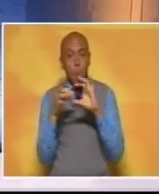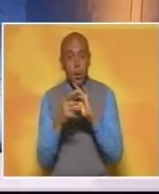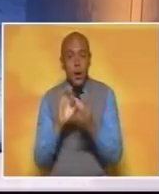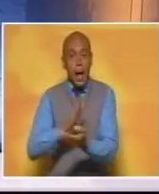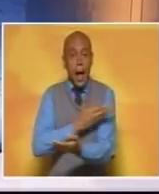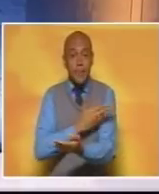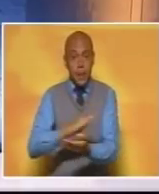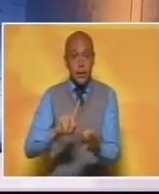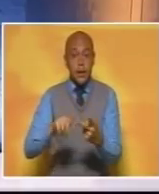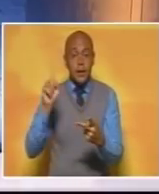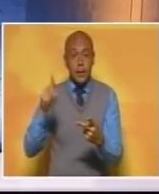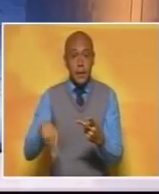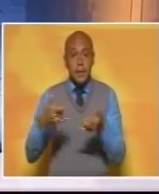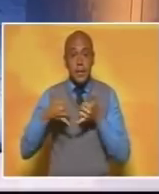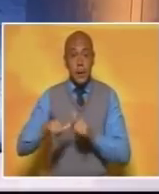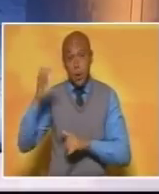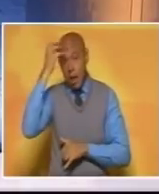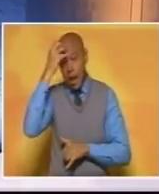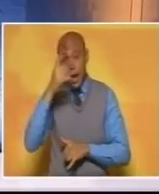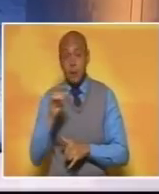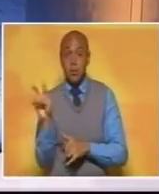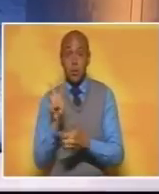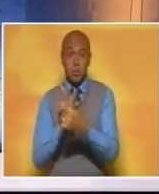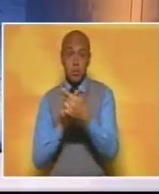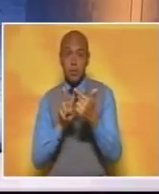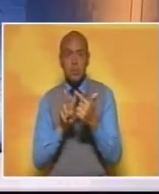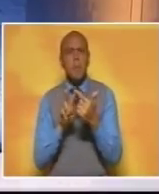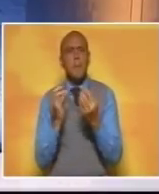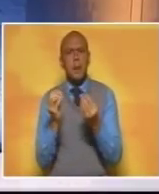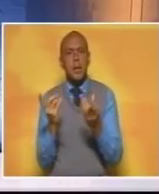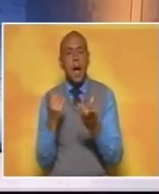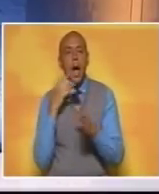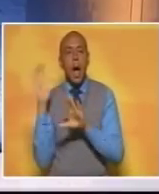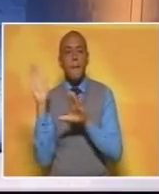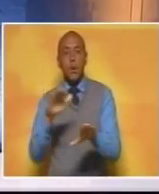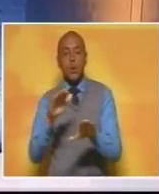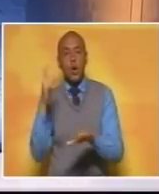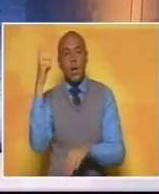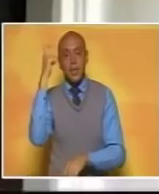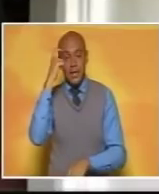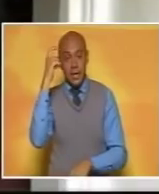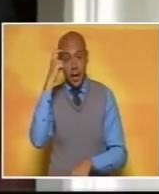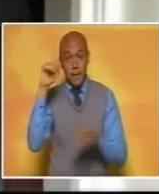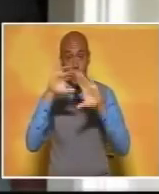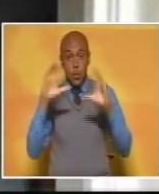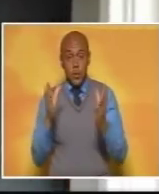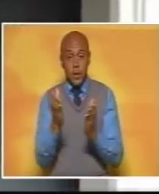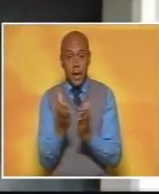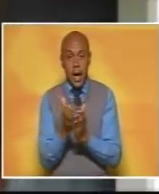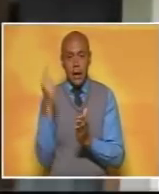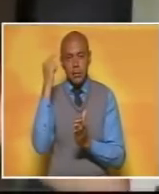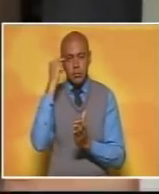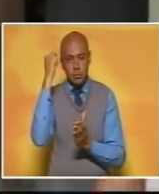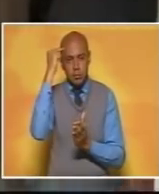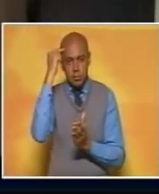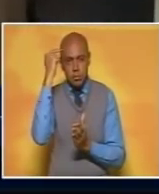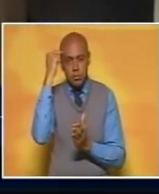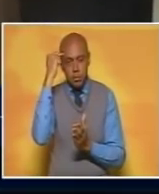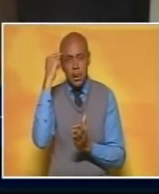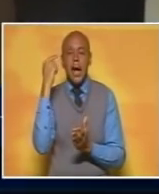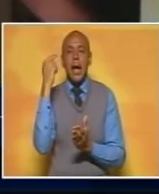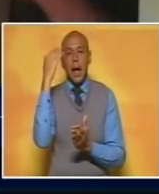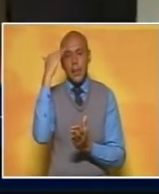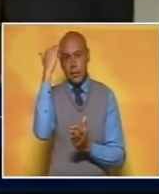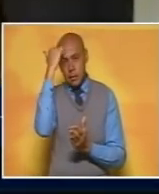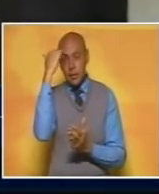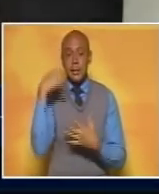y el monarca han unido fuerzas para mostrar su apoyo al Día Mundial de la Salud Mental que se celebra este jueves. En un video